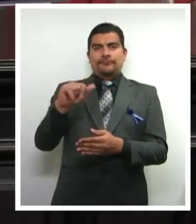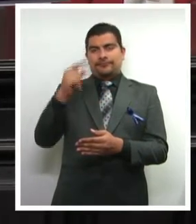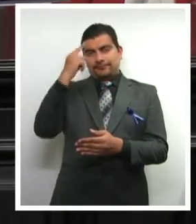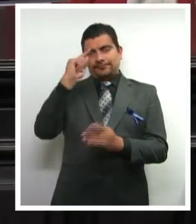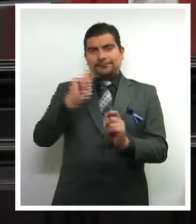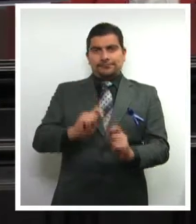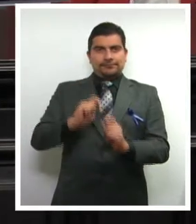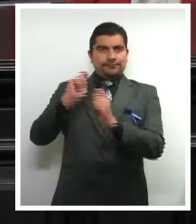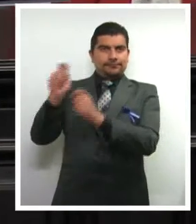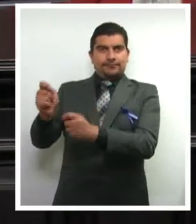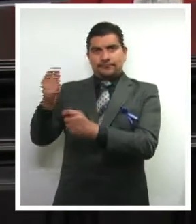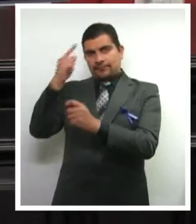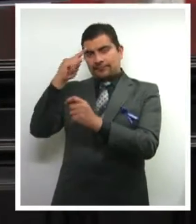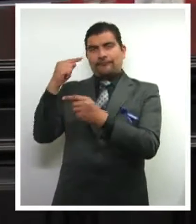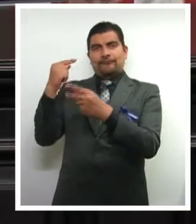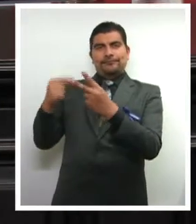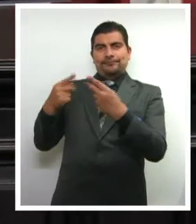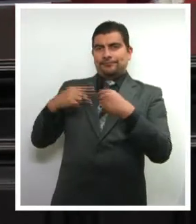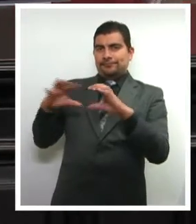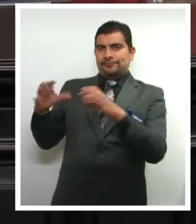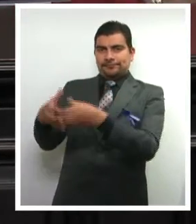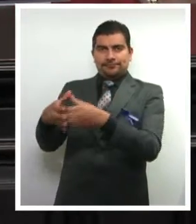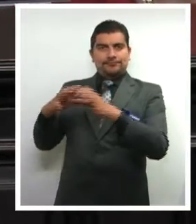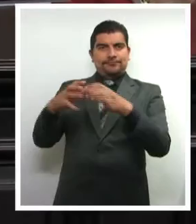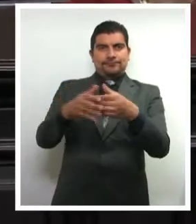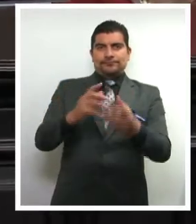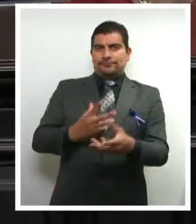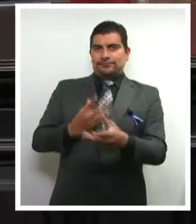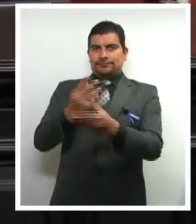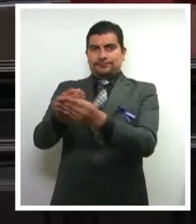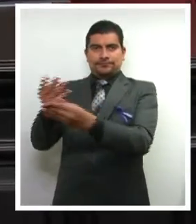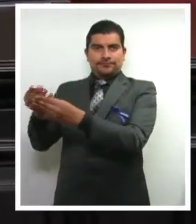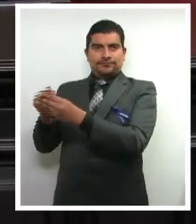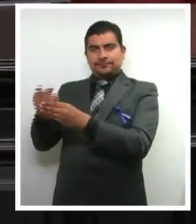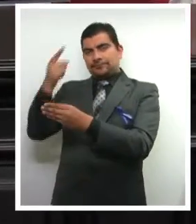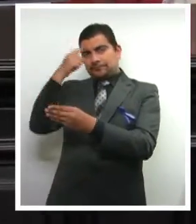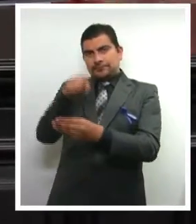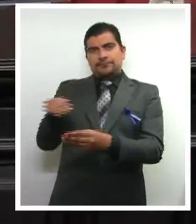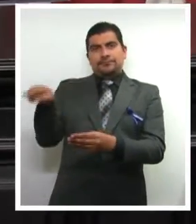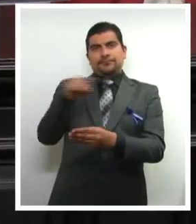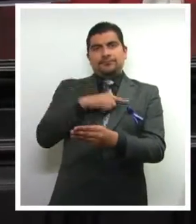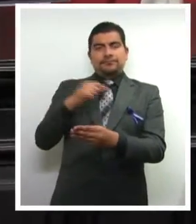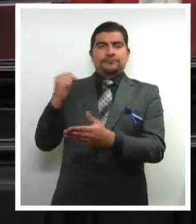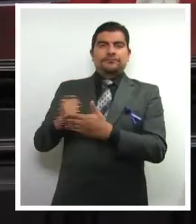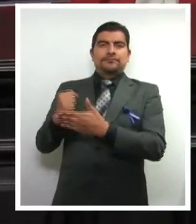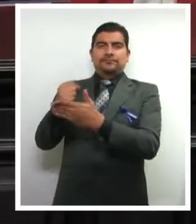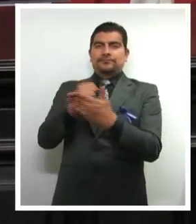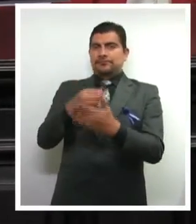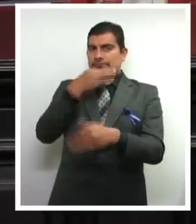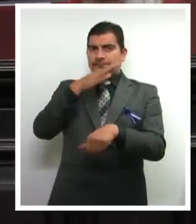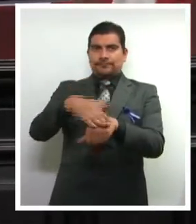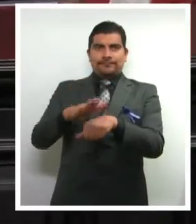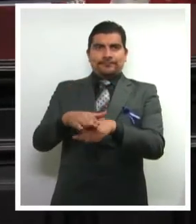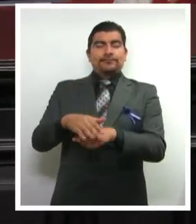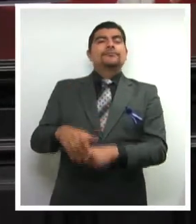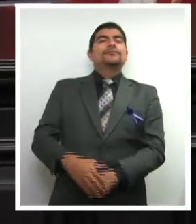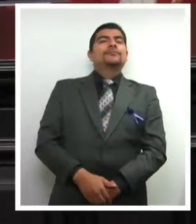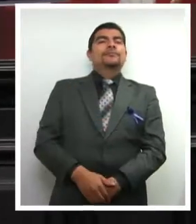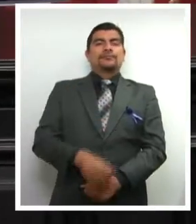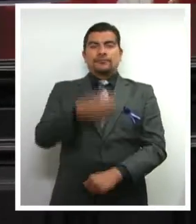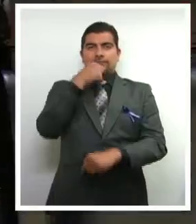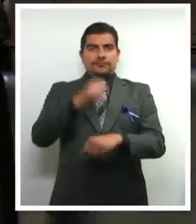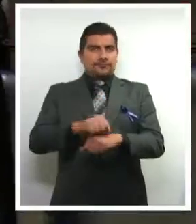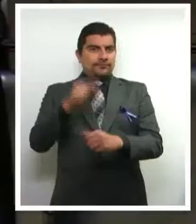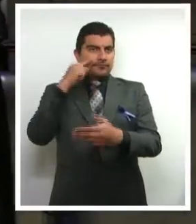comisiones correspondientes para que se incorporen en los proyectos de dictamen. Proceda la Secretaría a